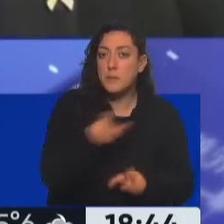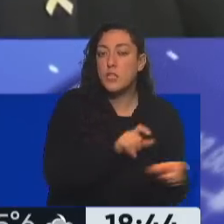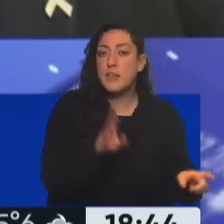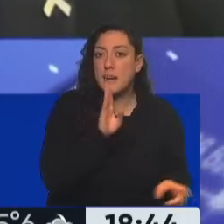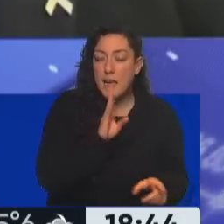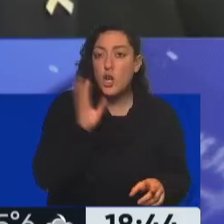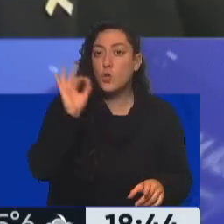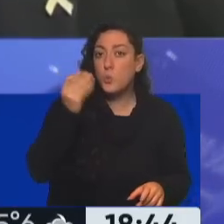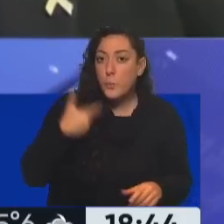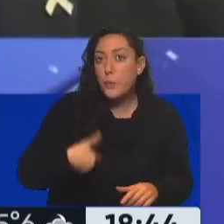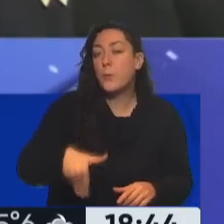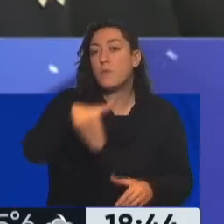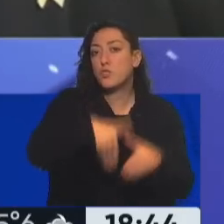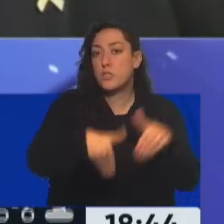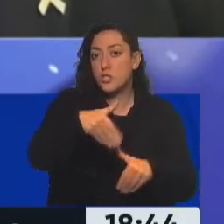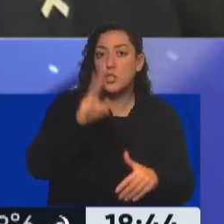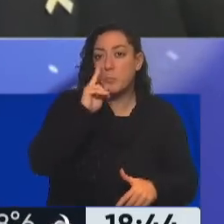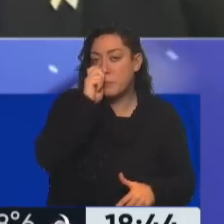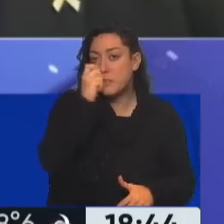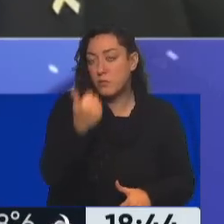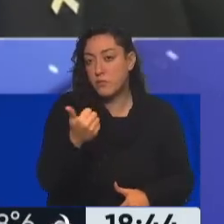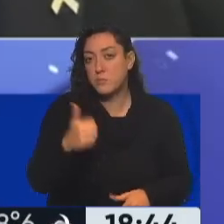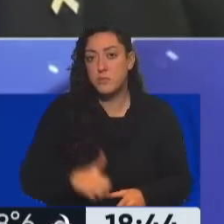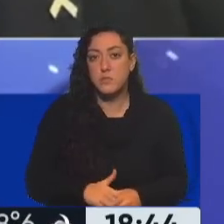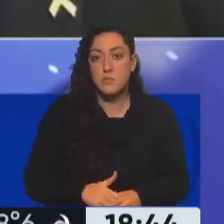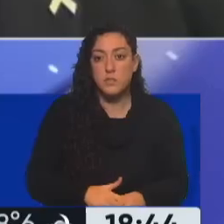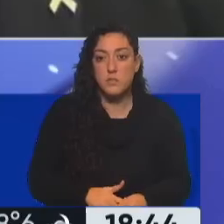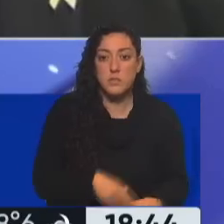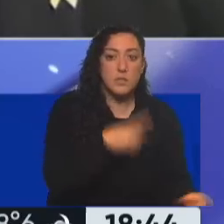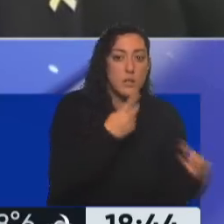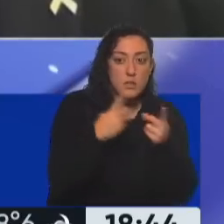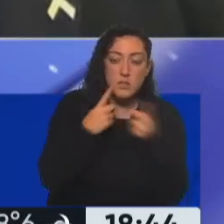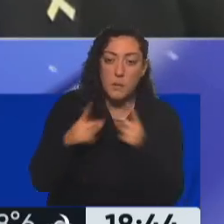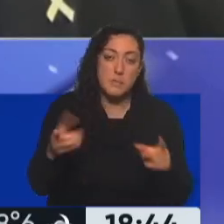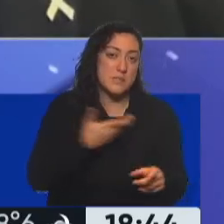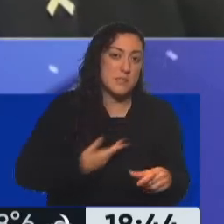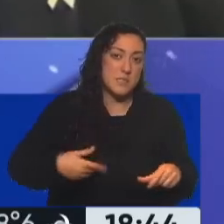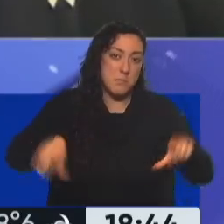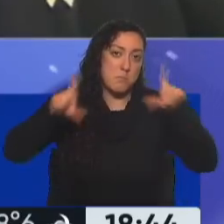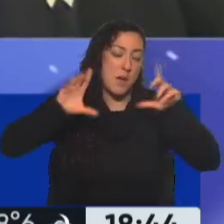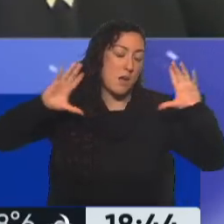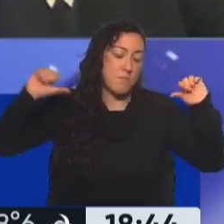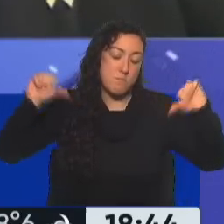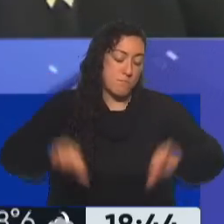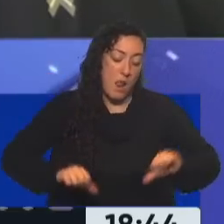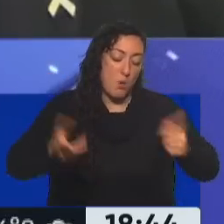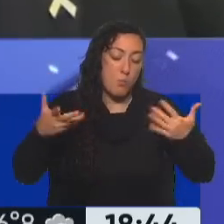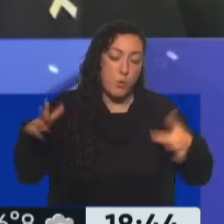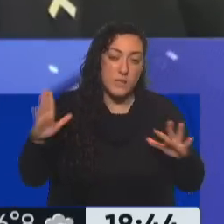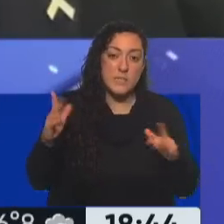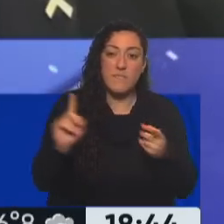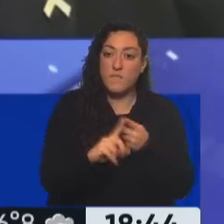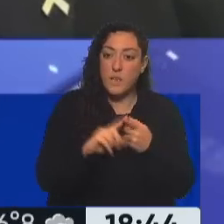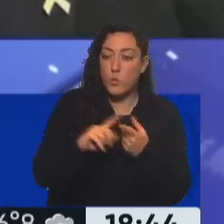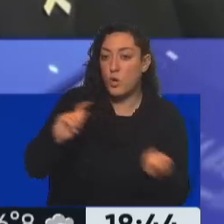en octubre del 2026. Las encuestas hoy le están dando muy mal a Netanyahu y esto podría implicar una transformación en este vínculo ya